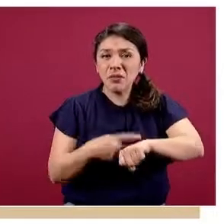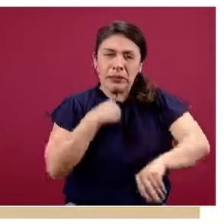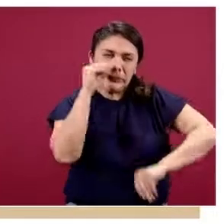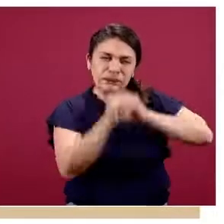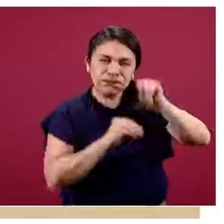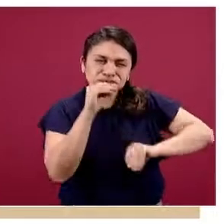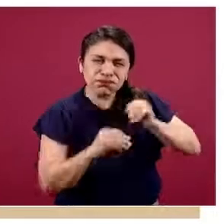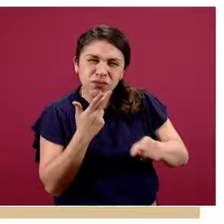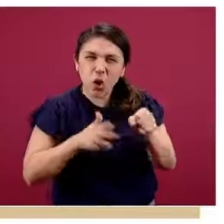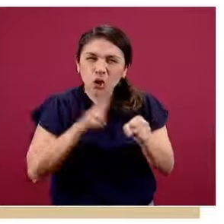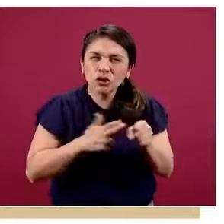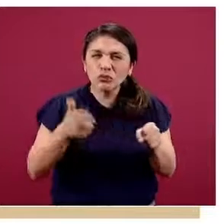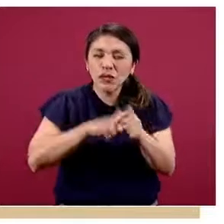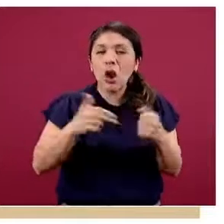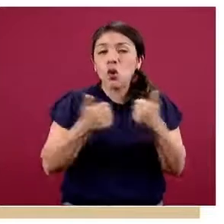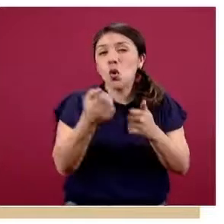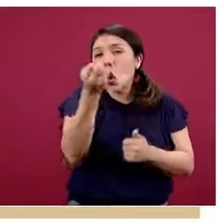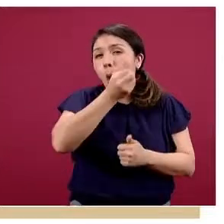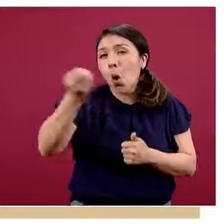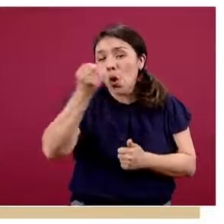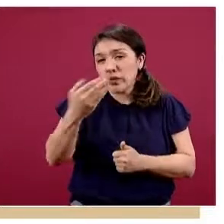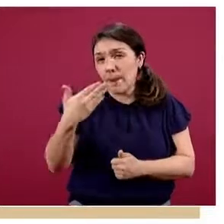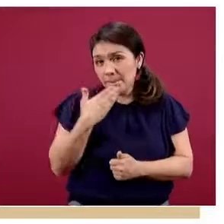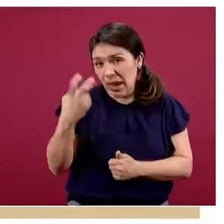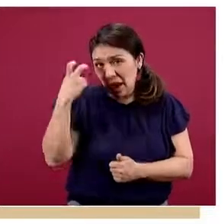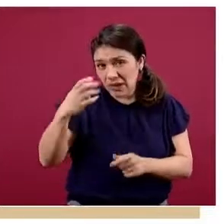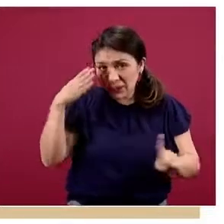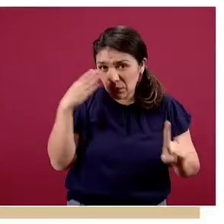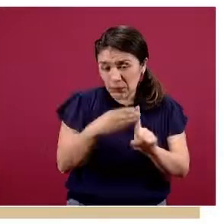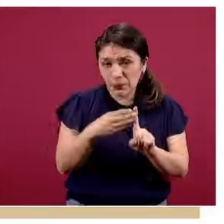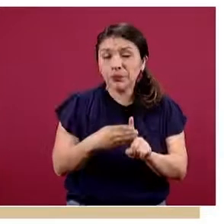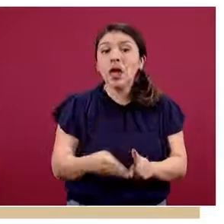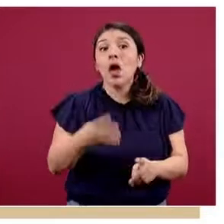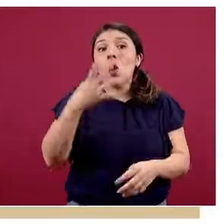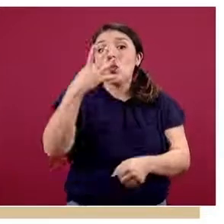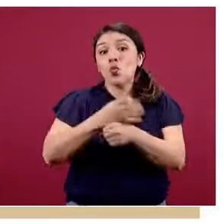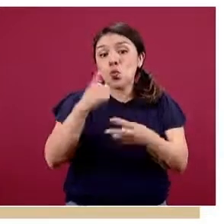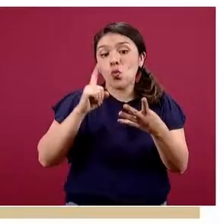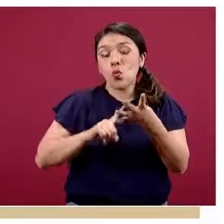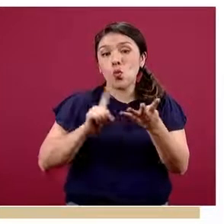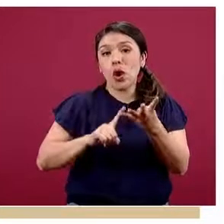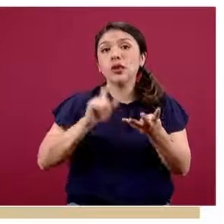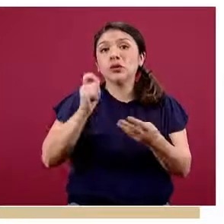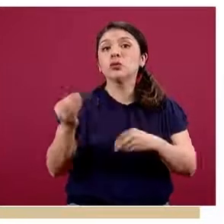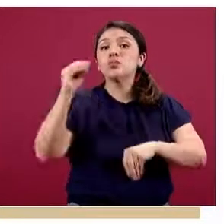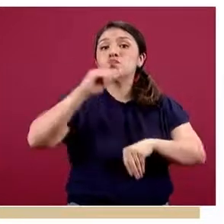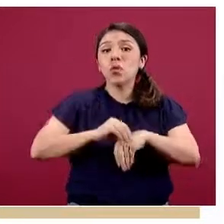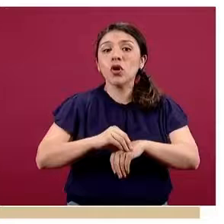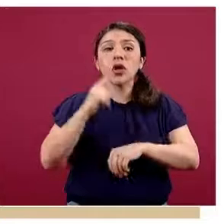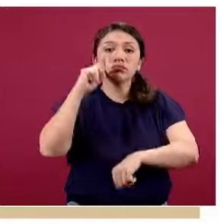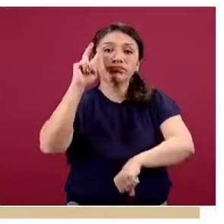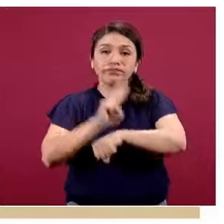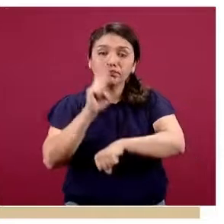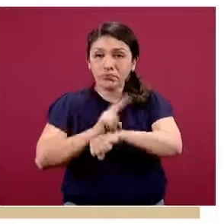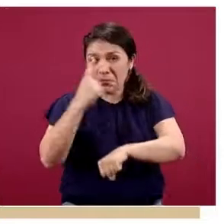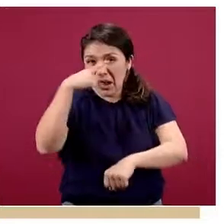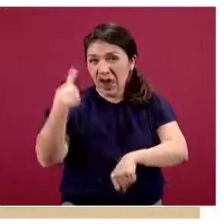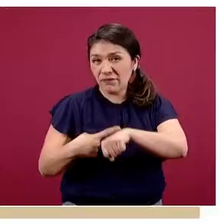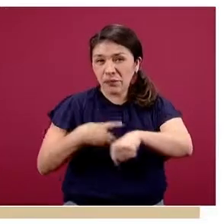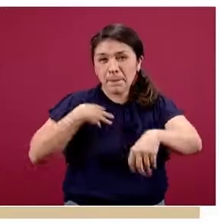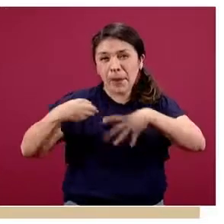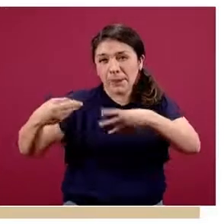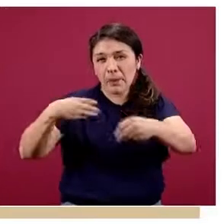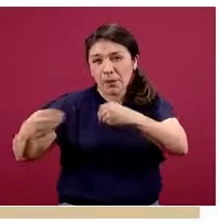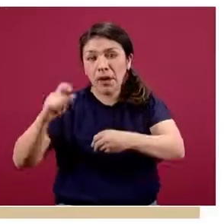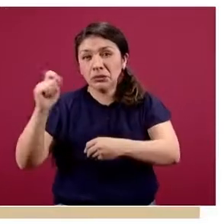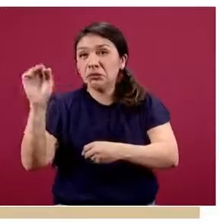con estos dos lineamientos muy específicos en este tema, ¿no? La cuarta responsabilidad es el establecimiento del sistema de vigilancia epidemiológica